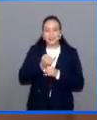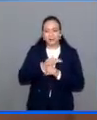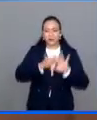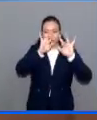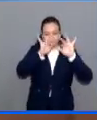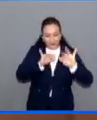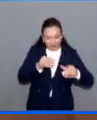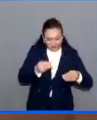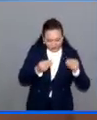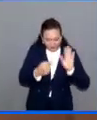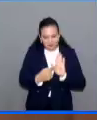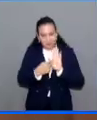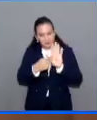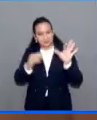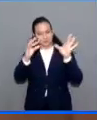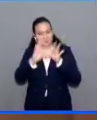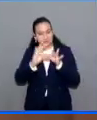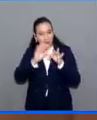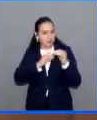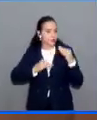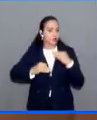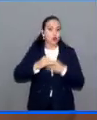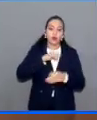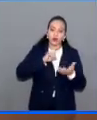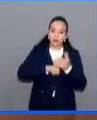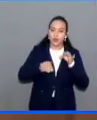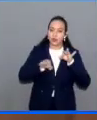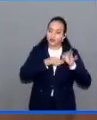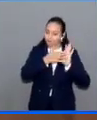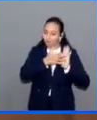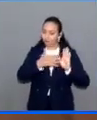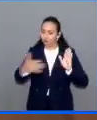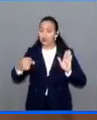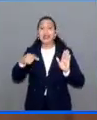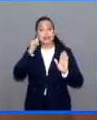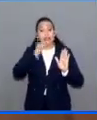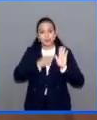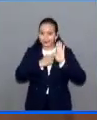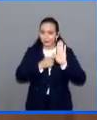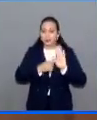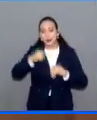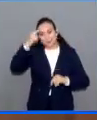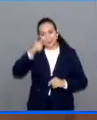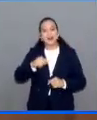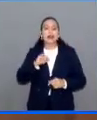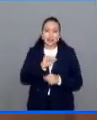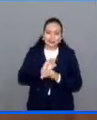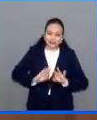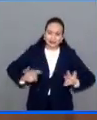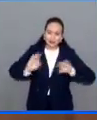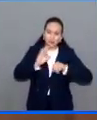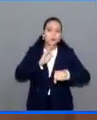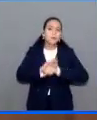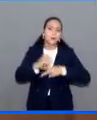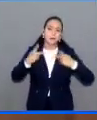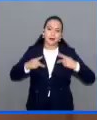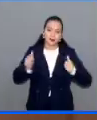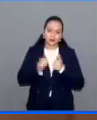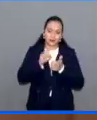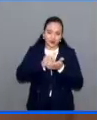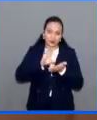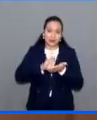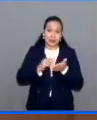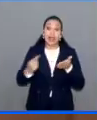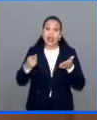y básicamente dando visibilidad a la agenda, ¿no? Y creo que en la agenda, si no